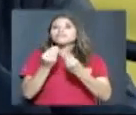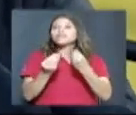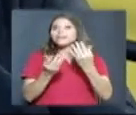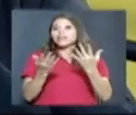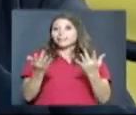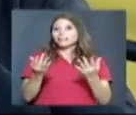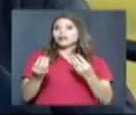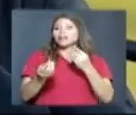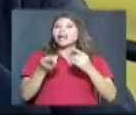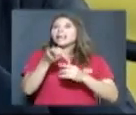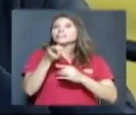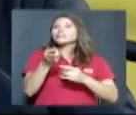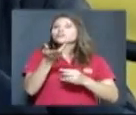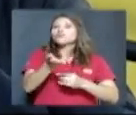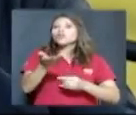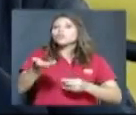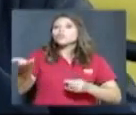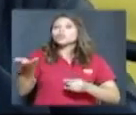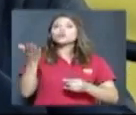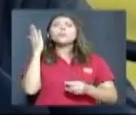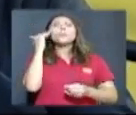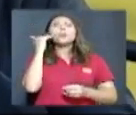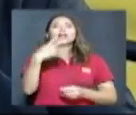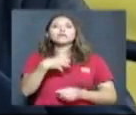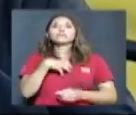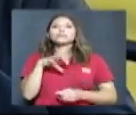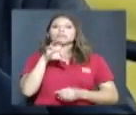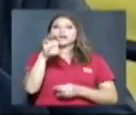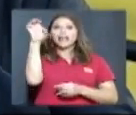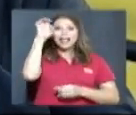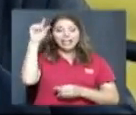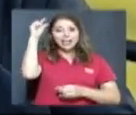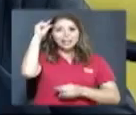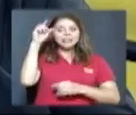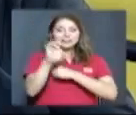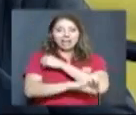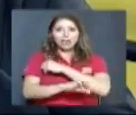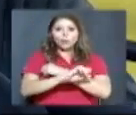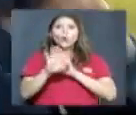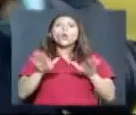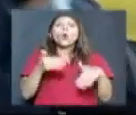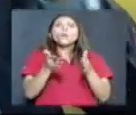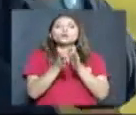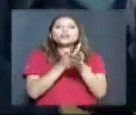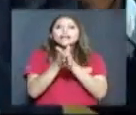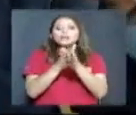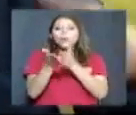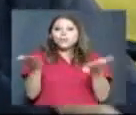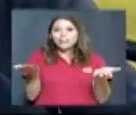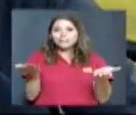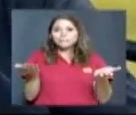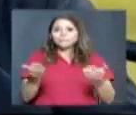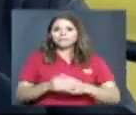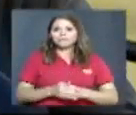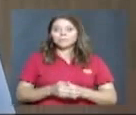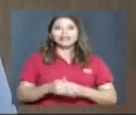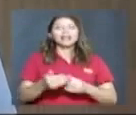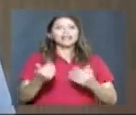agotables, y por qué son del Estado y cómo se explotan? Ok, bueno, acá primero hay que tomar en cuenta... Tenemos la cajita llena de